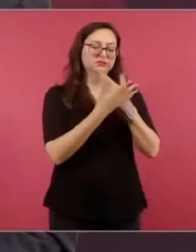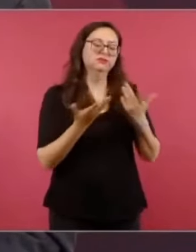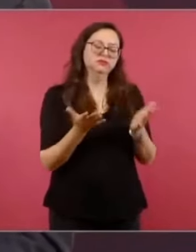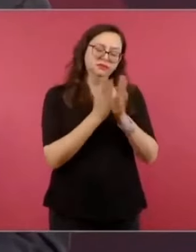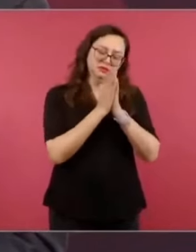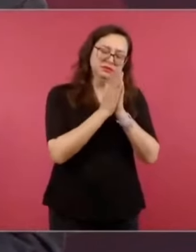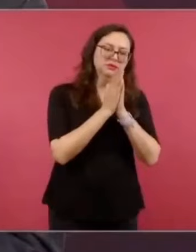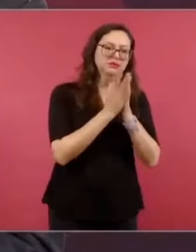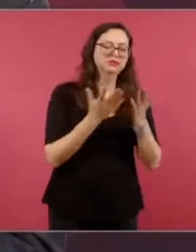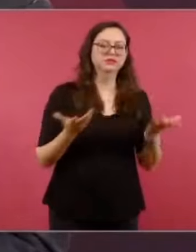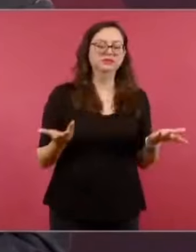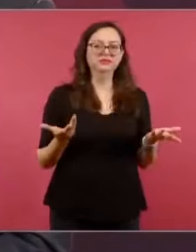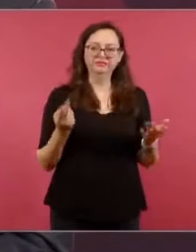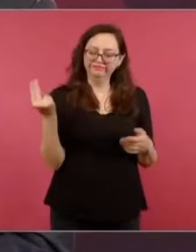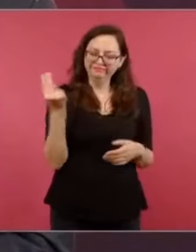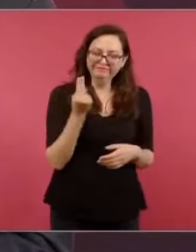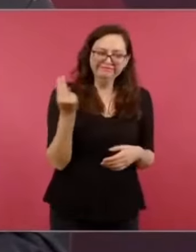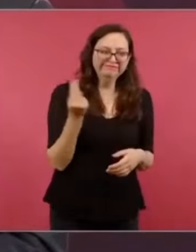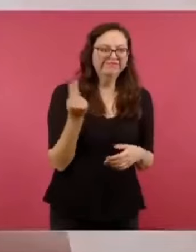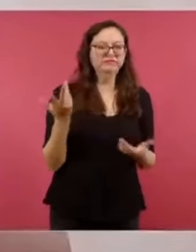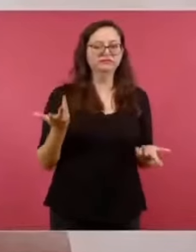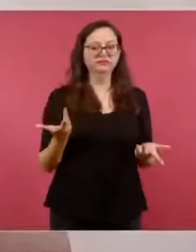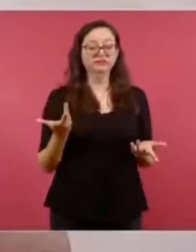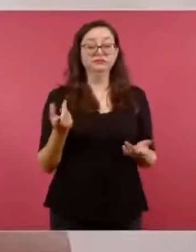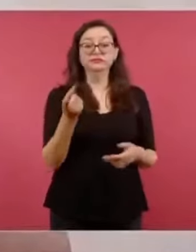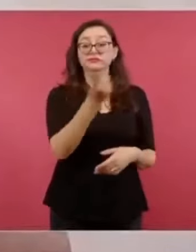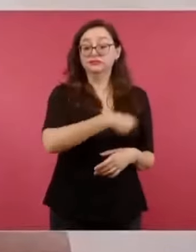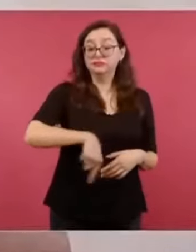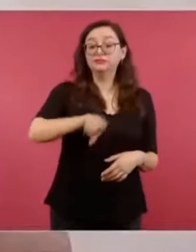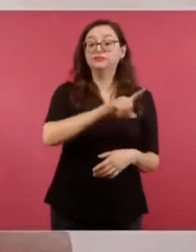Mandaban a los que